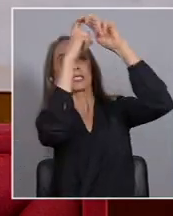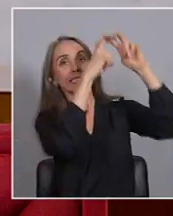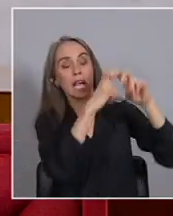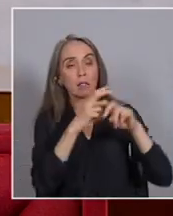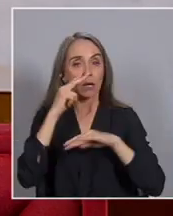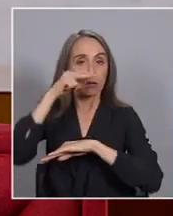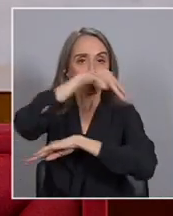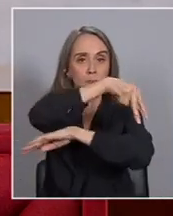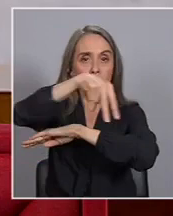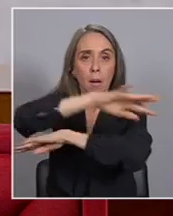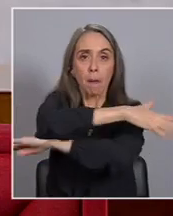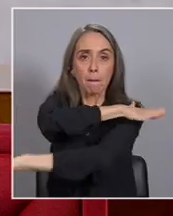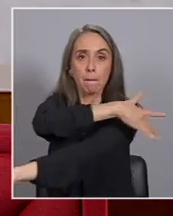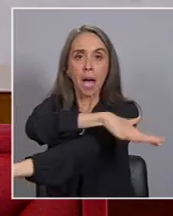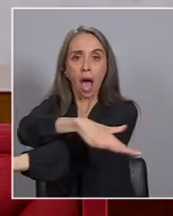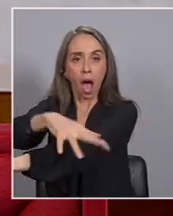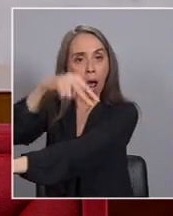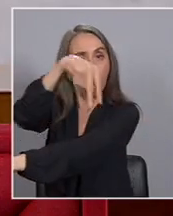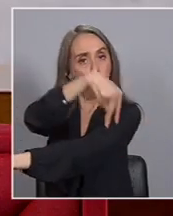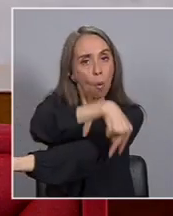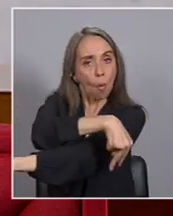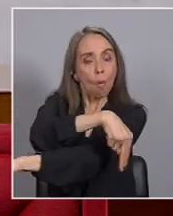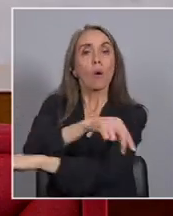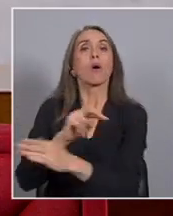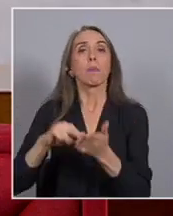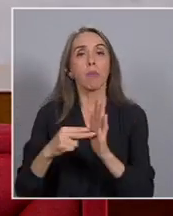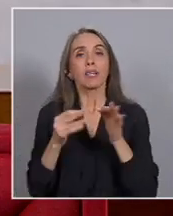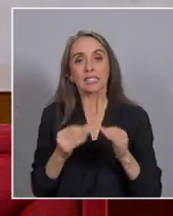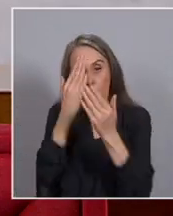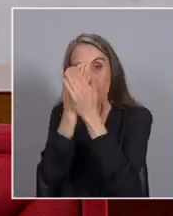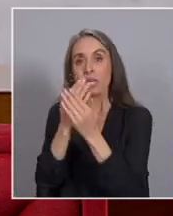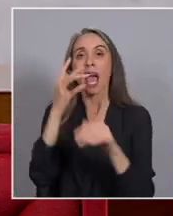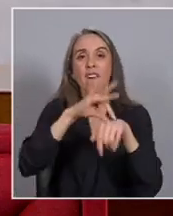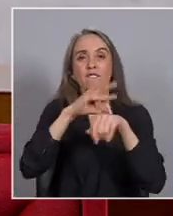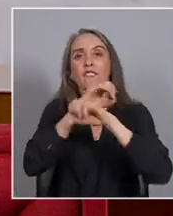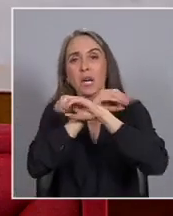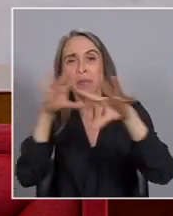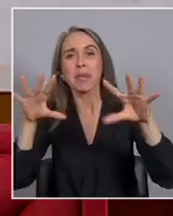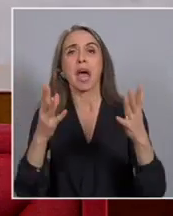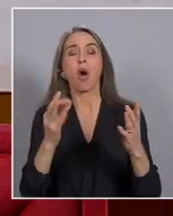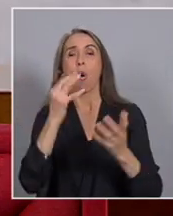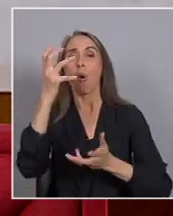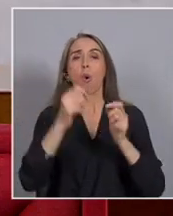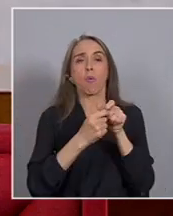océano, seamos capaces de enfrentar los problemas de seguridad, las pandemias, los megaincendios,